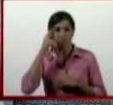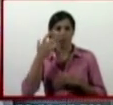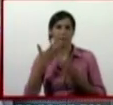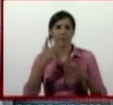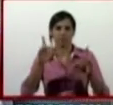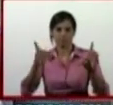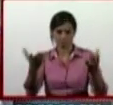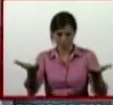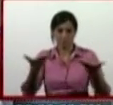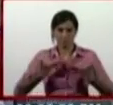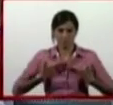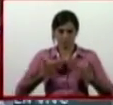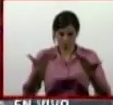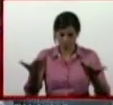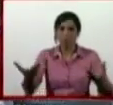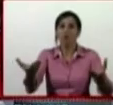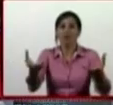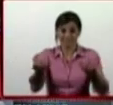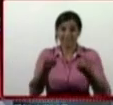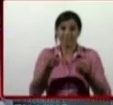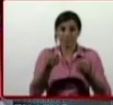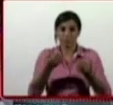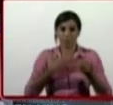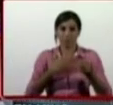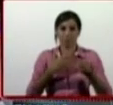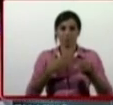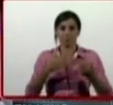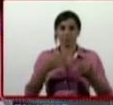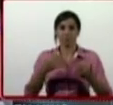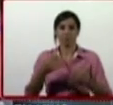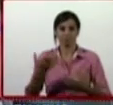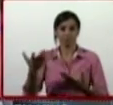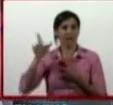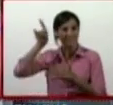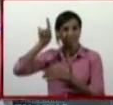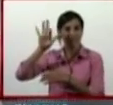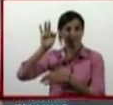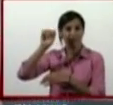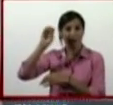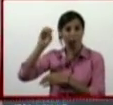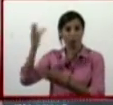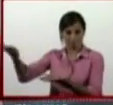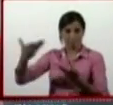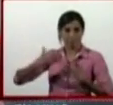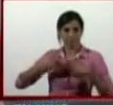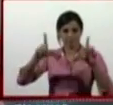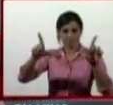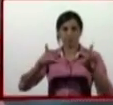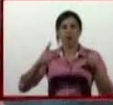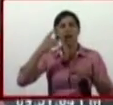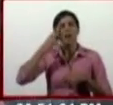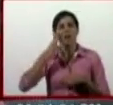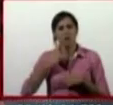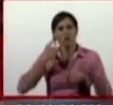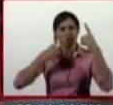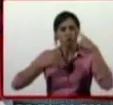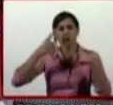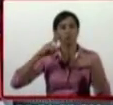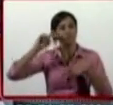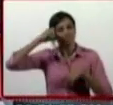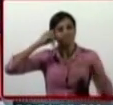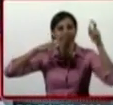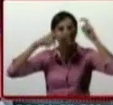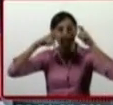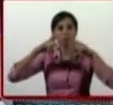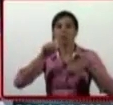mis manos. Lo voy a recibir con lágrimas en mi corazón, recordando al comandante Hugo Chávez, porque